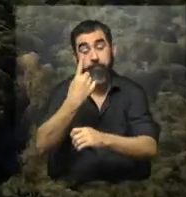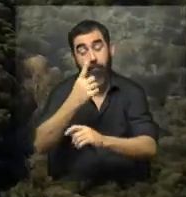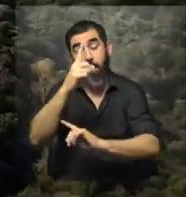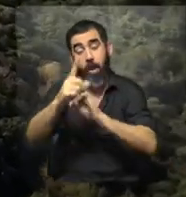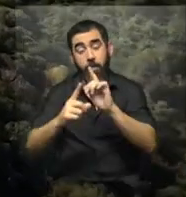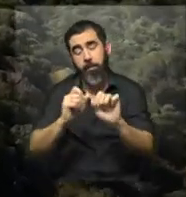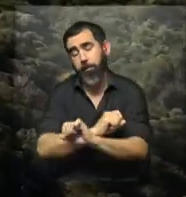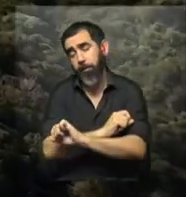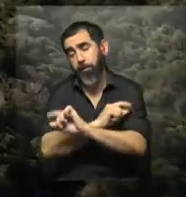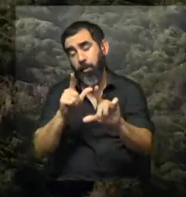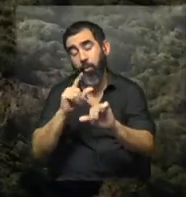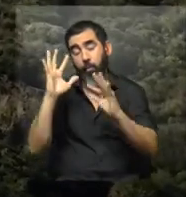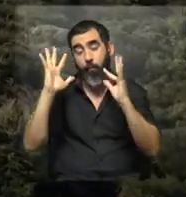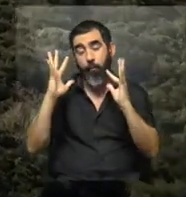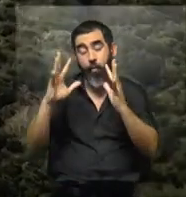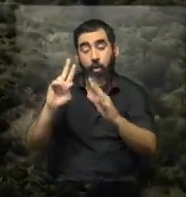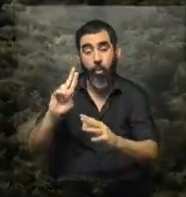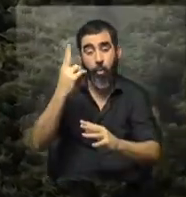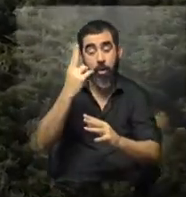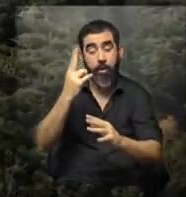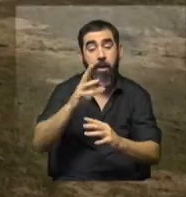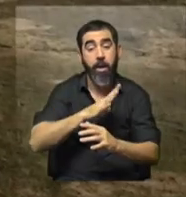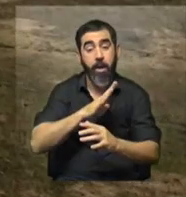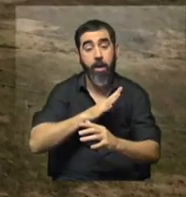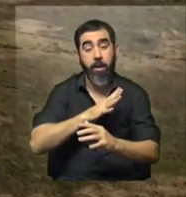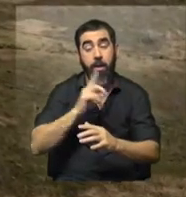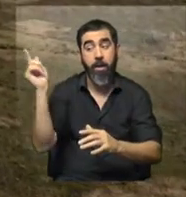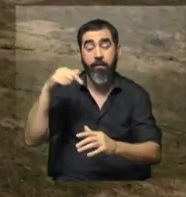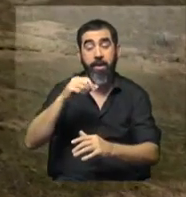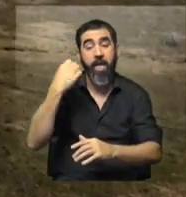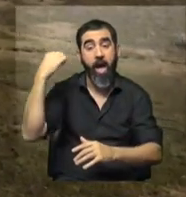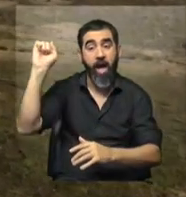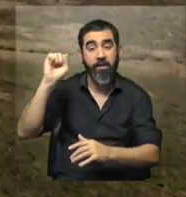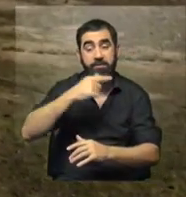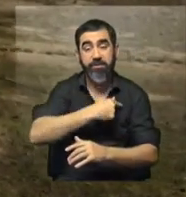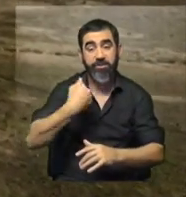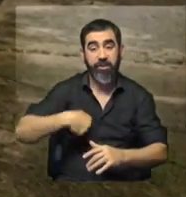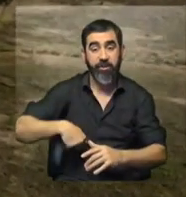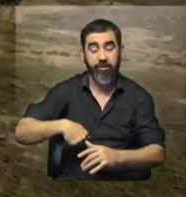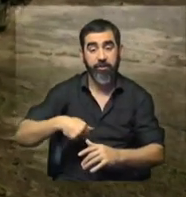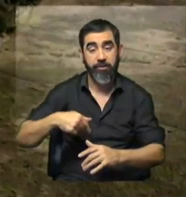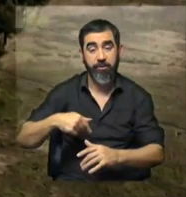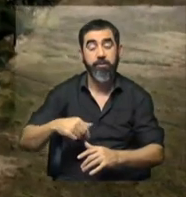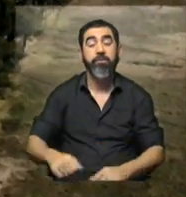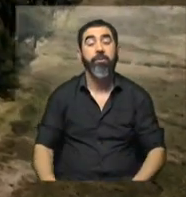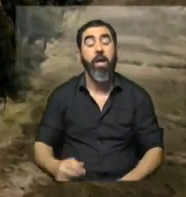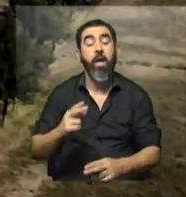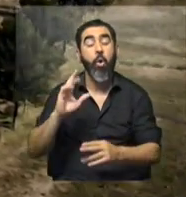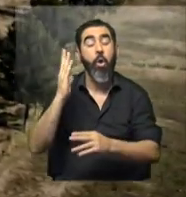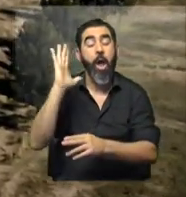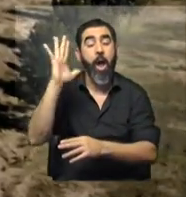que más afectan al bosque nativo de Uruguay se encuentra una especie de origen asiático de China, que es un árbol que se conoce